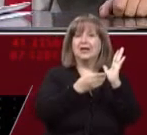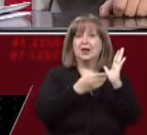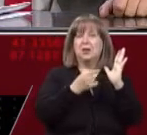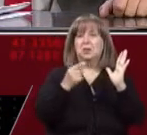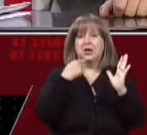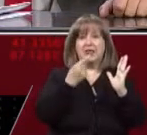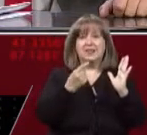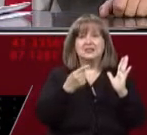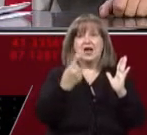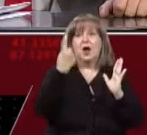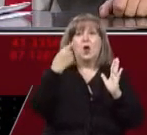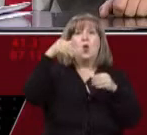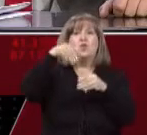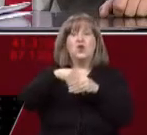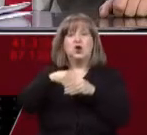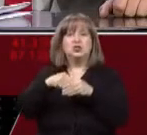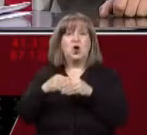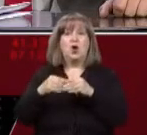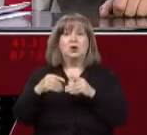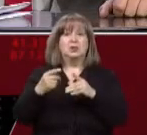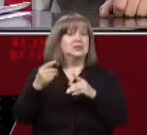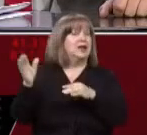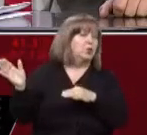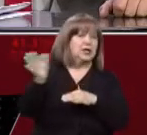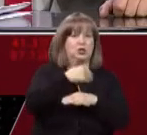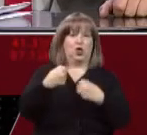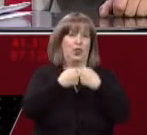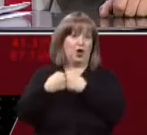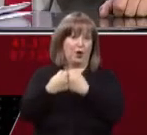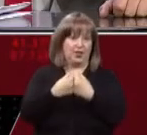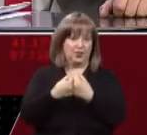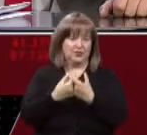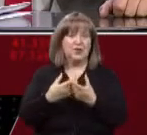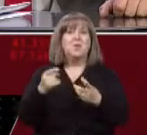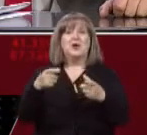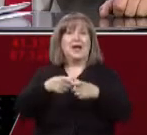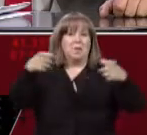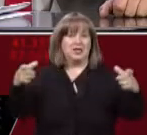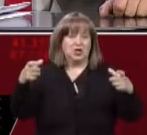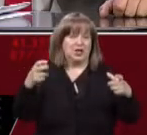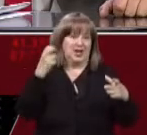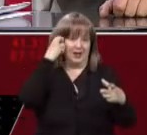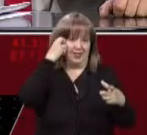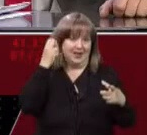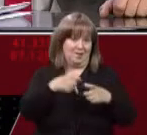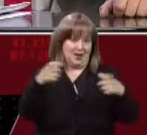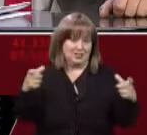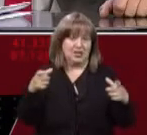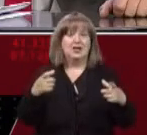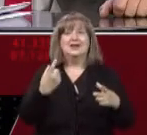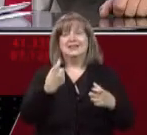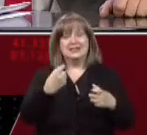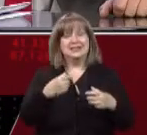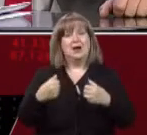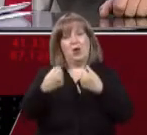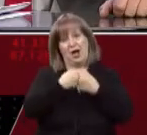aprobando cosas por un voto más, metiendo mayorías, forzadas, porque la provincia lo que necesita son